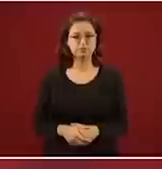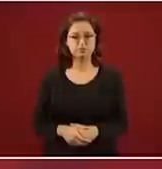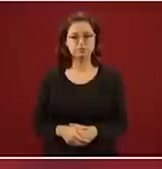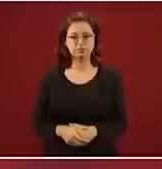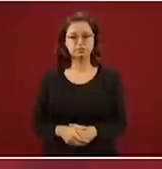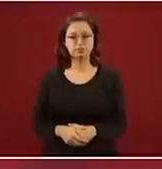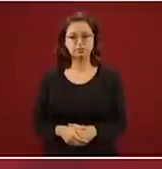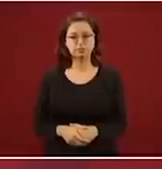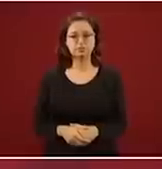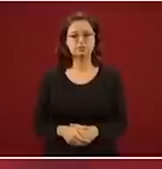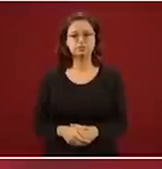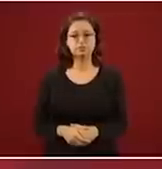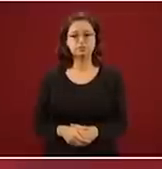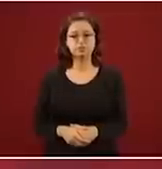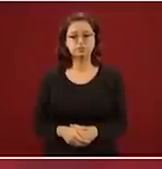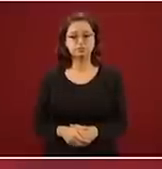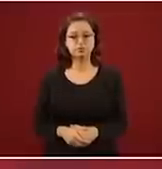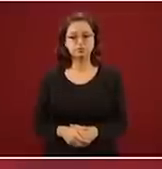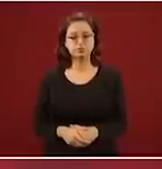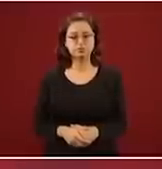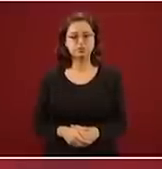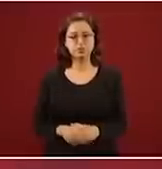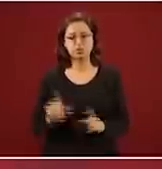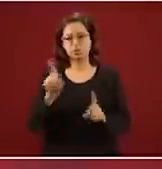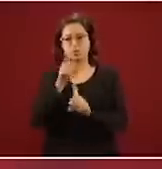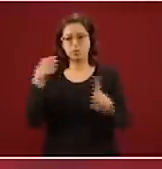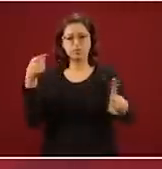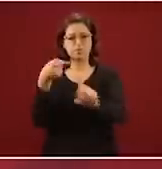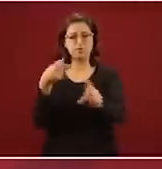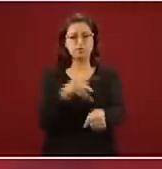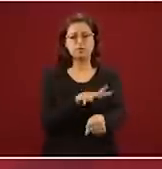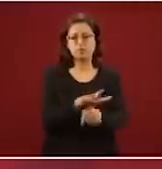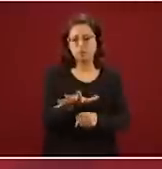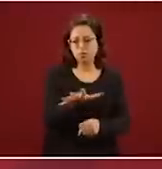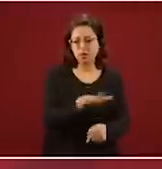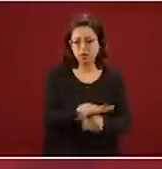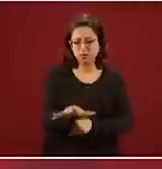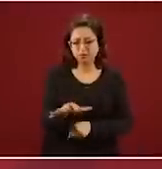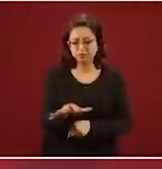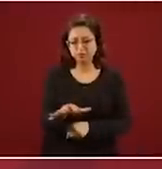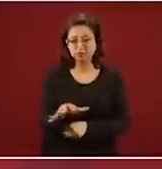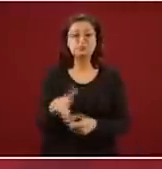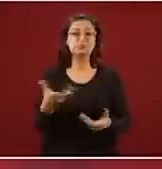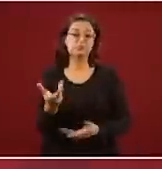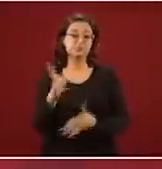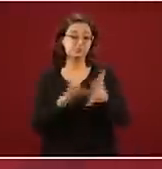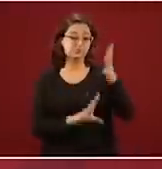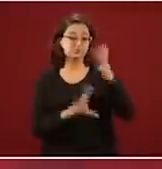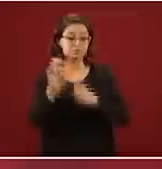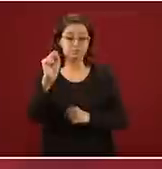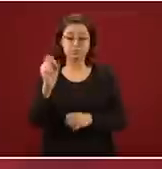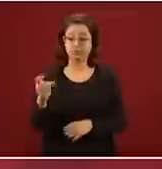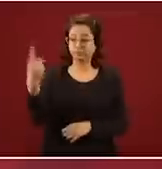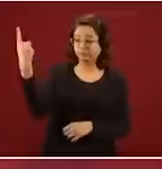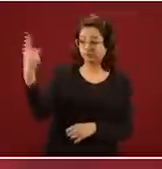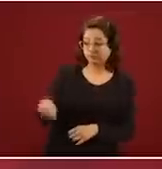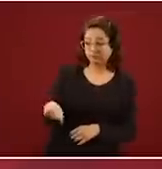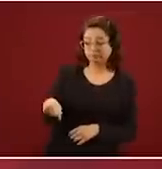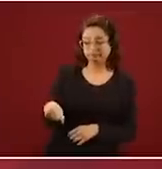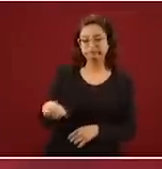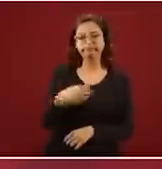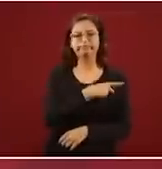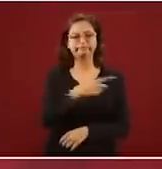El propósito es que este mandato constitucional se convierta en realidad